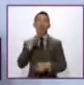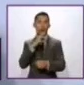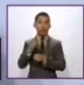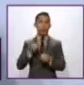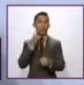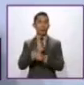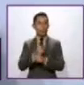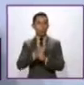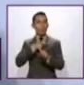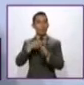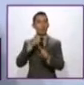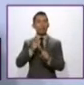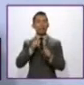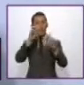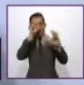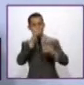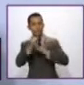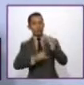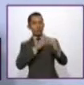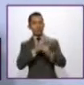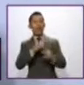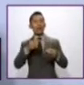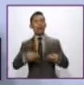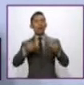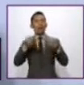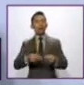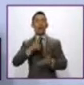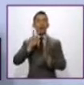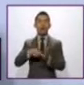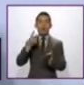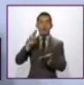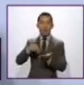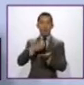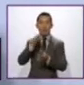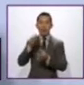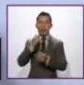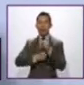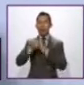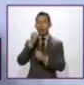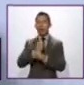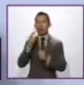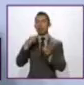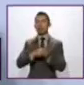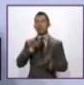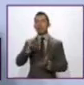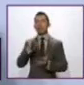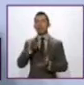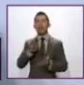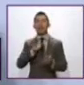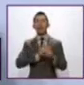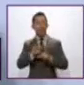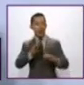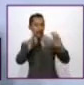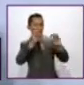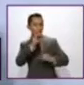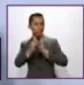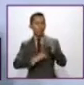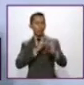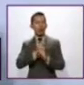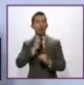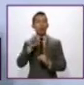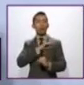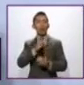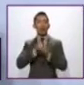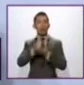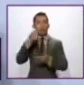Tenemos un tratado de libre comercio que se volvió a firmar en el 2019. Este tratado de libre comercio nos puede permitir a llevar a Querétaro